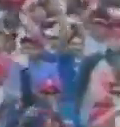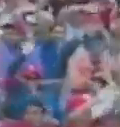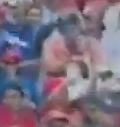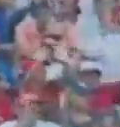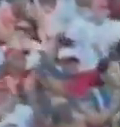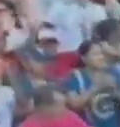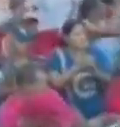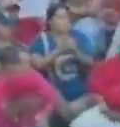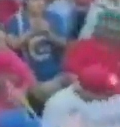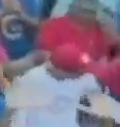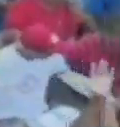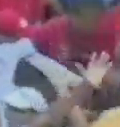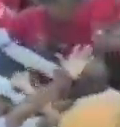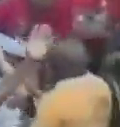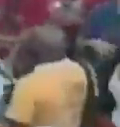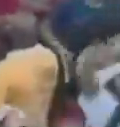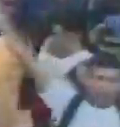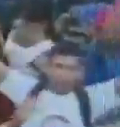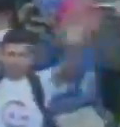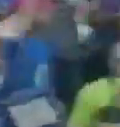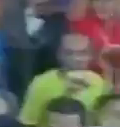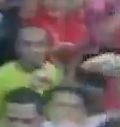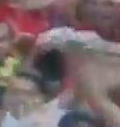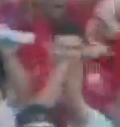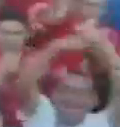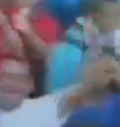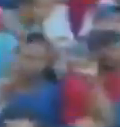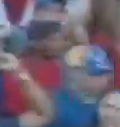en Los Teques, la capital de Miranda.